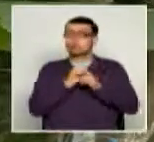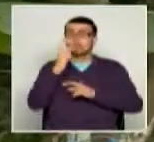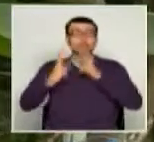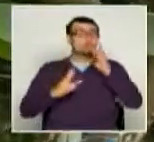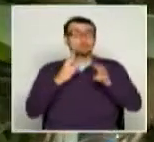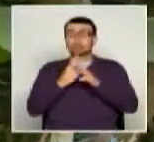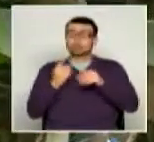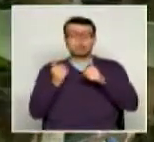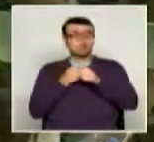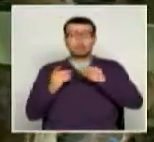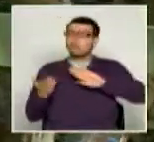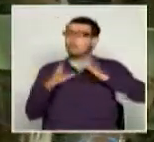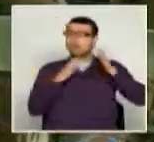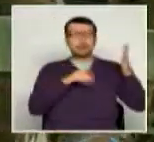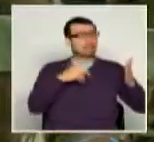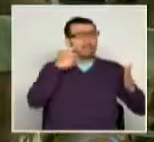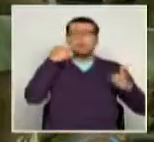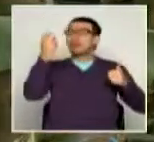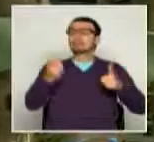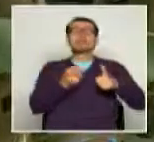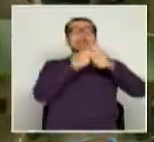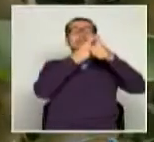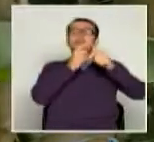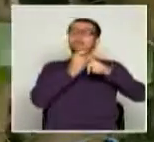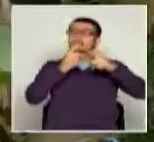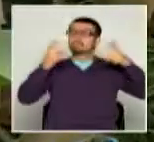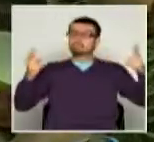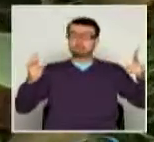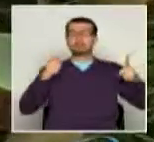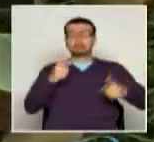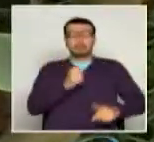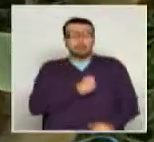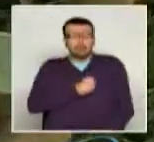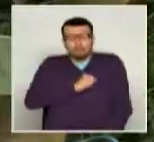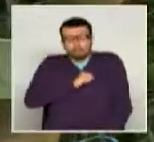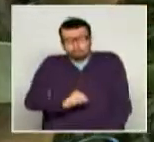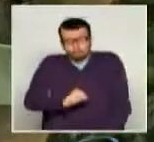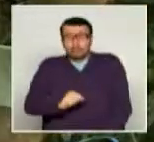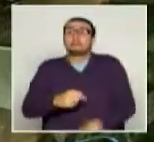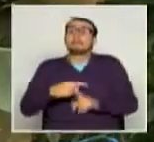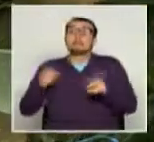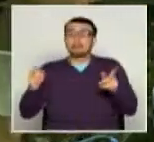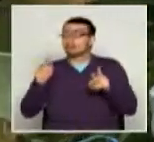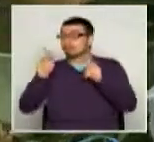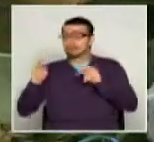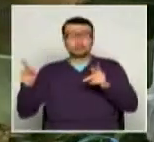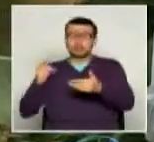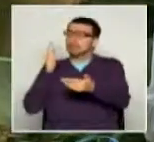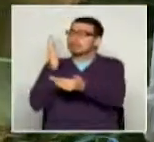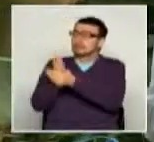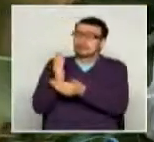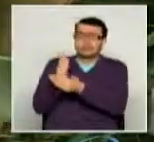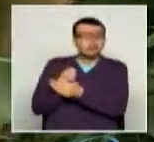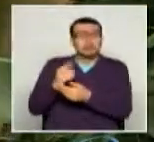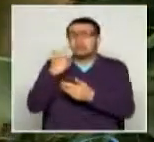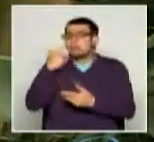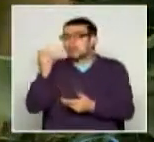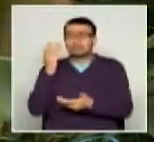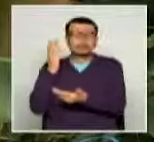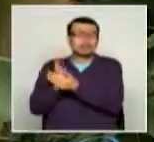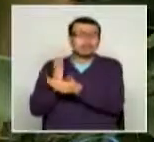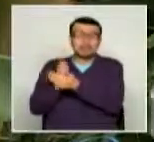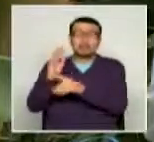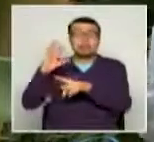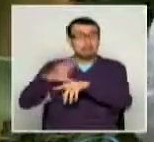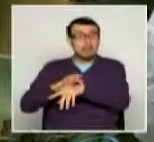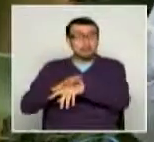enfermedad cardiovascular. Pero por lo que más consultan los pacientes es por el tema del dolor. Y en el tema